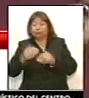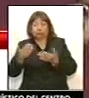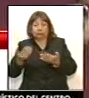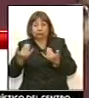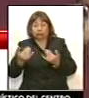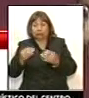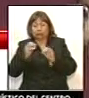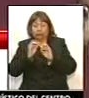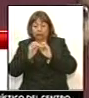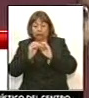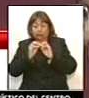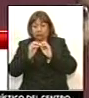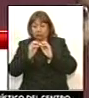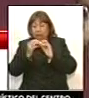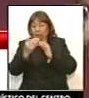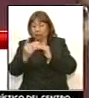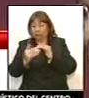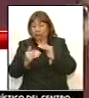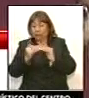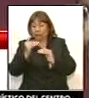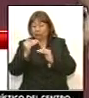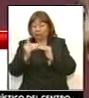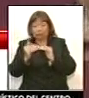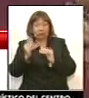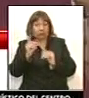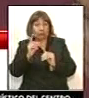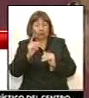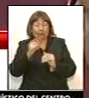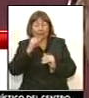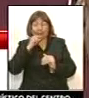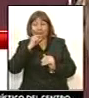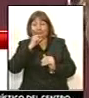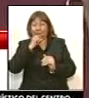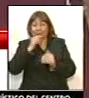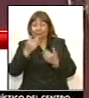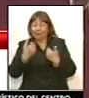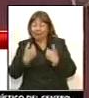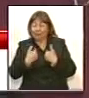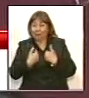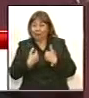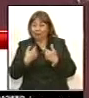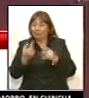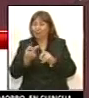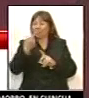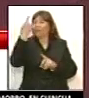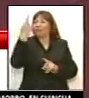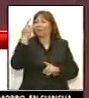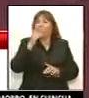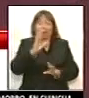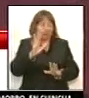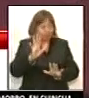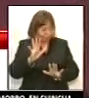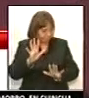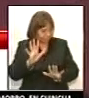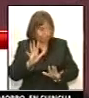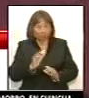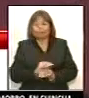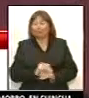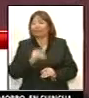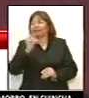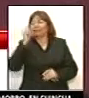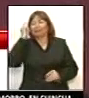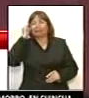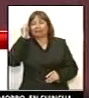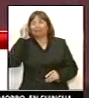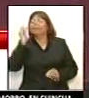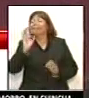estamos corrigiendo. Pero no por el hecho de ser mujeres también vamos a tener privilegios. Yo creo que en ese sentido debemos